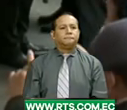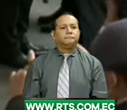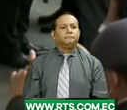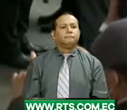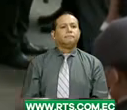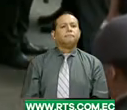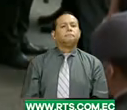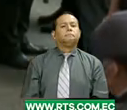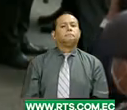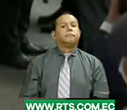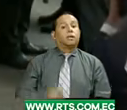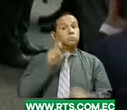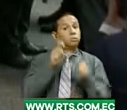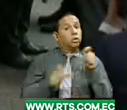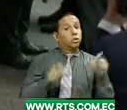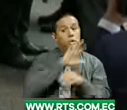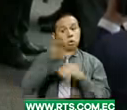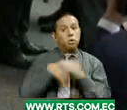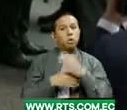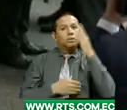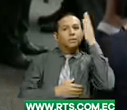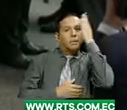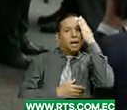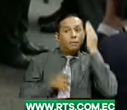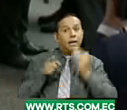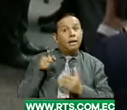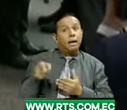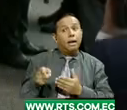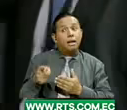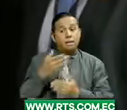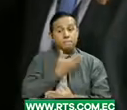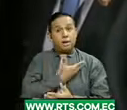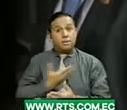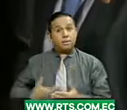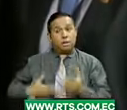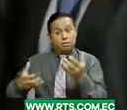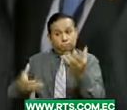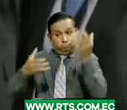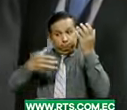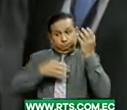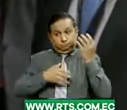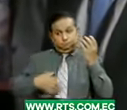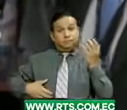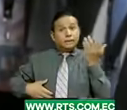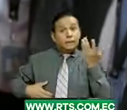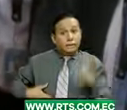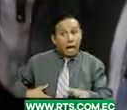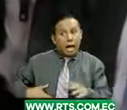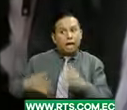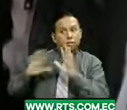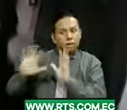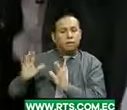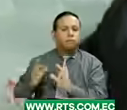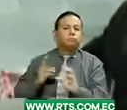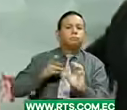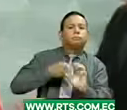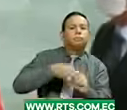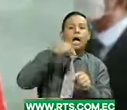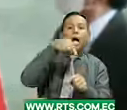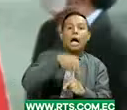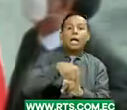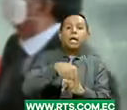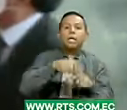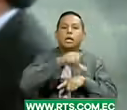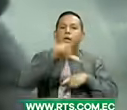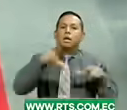Todos sabían que una vez posesionado el presidente, este debía acudir hasta el Palacio de Gobierno para un almuerzo con varias delegaciones internacionales, en donde se